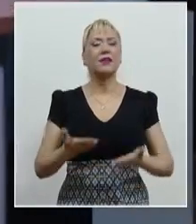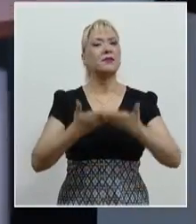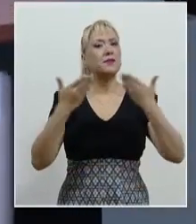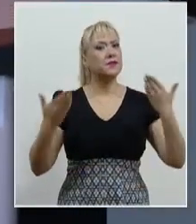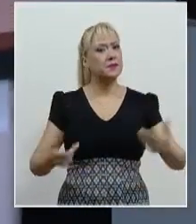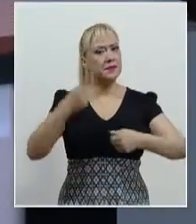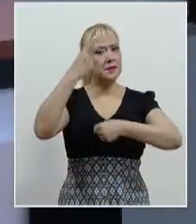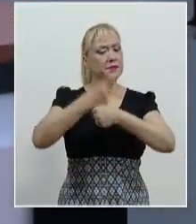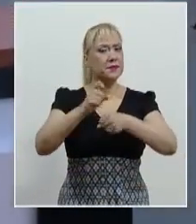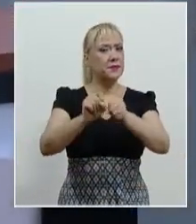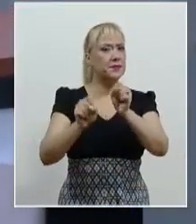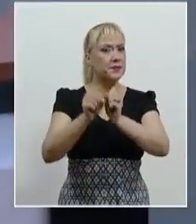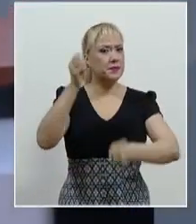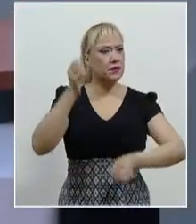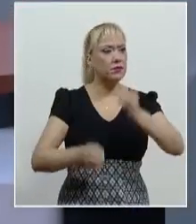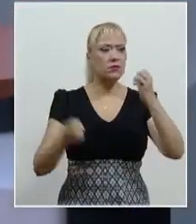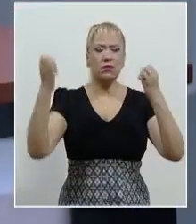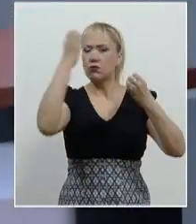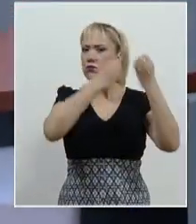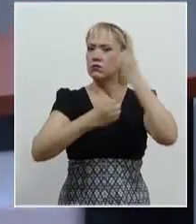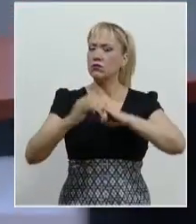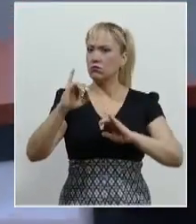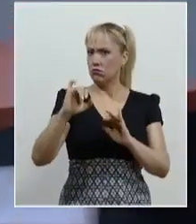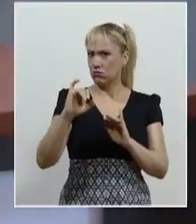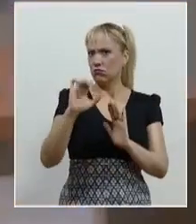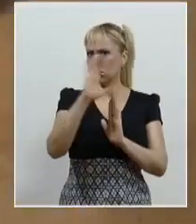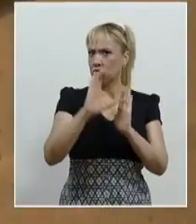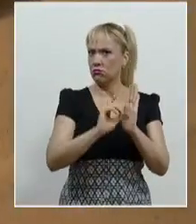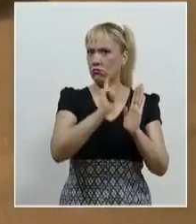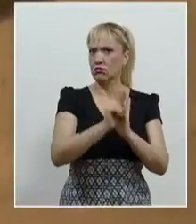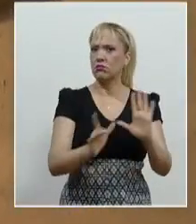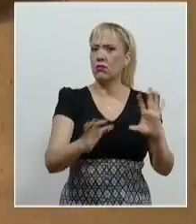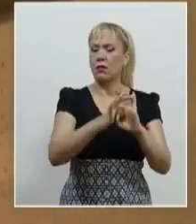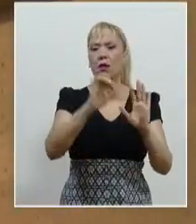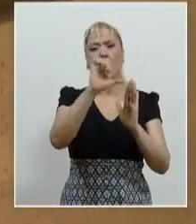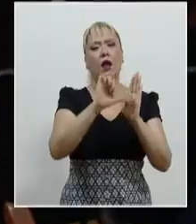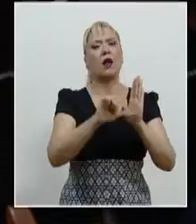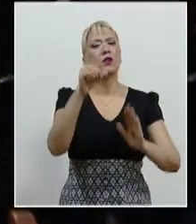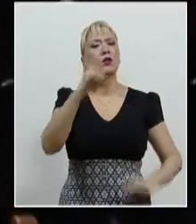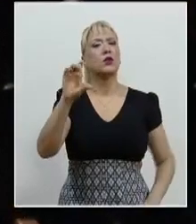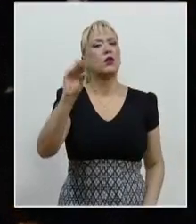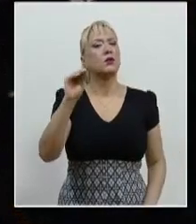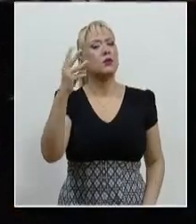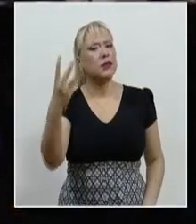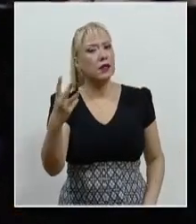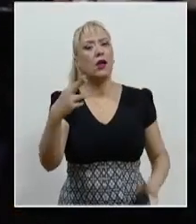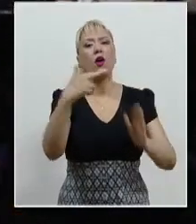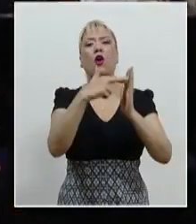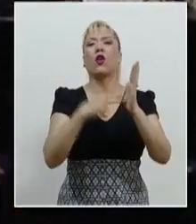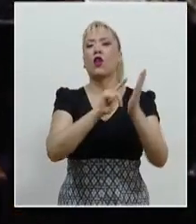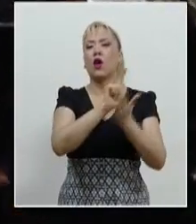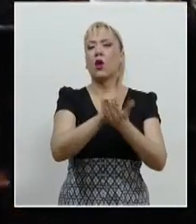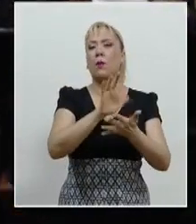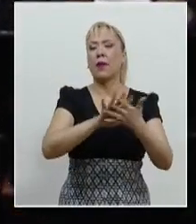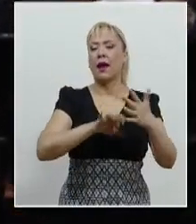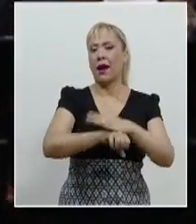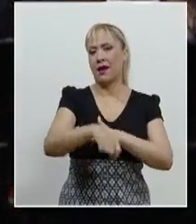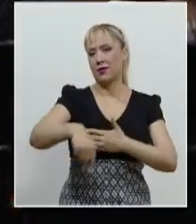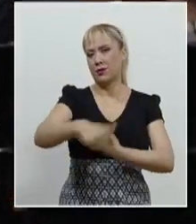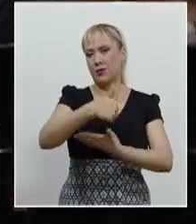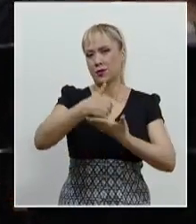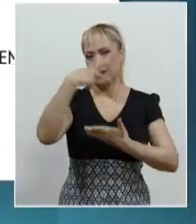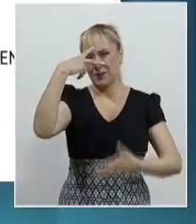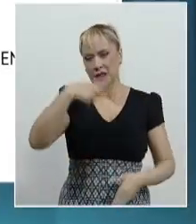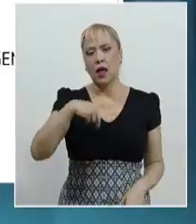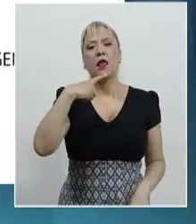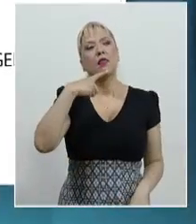La primera sala de la Corte revisó la constitucionalidad del artículo 193 del Código Penal para la capital del país,